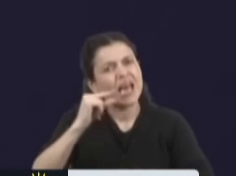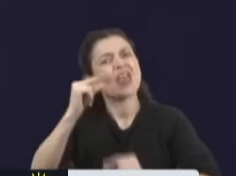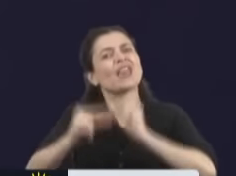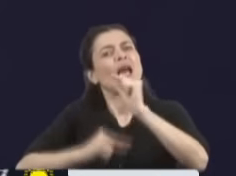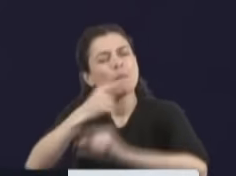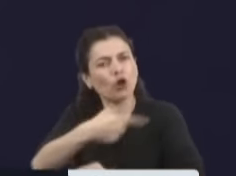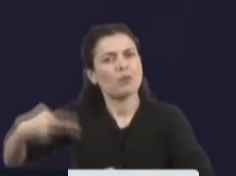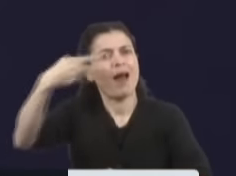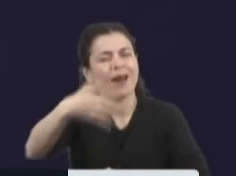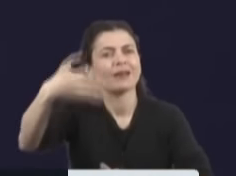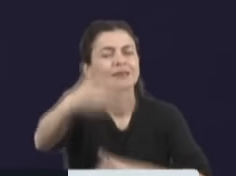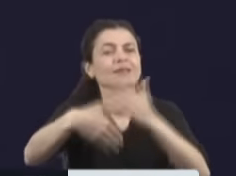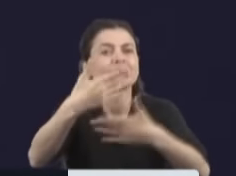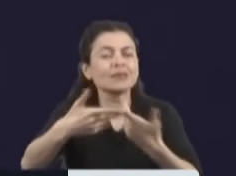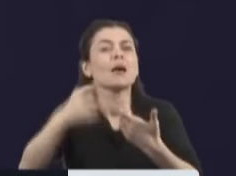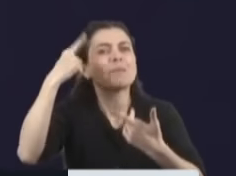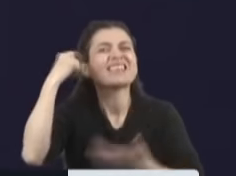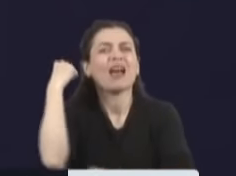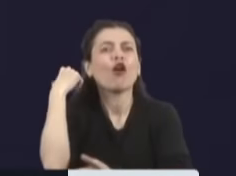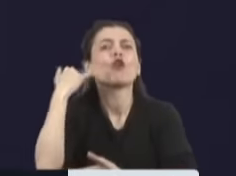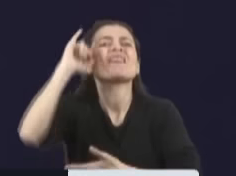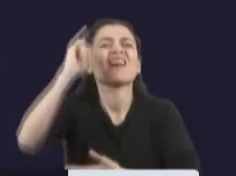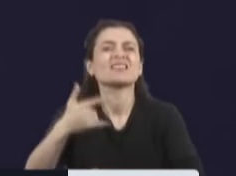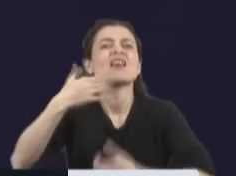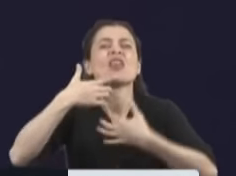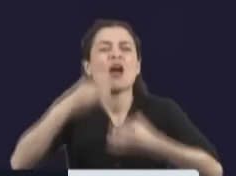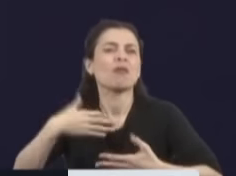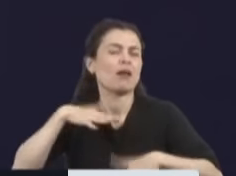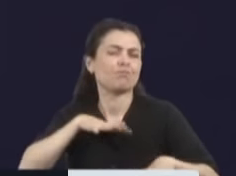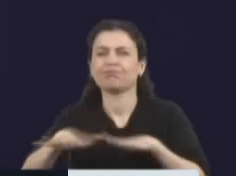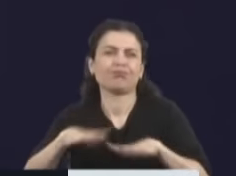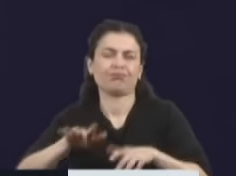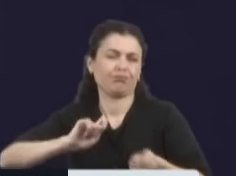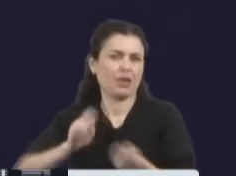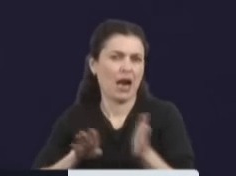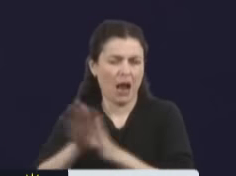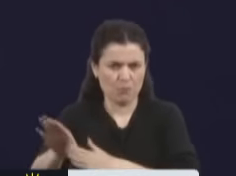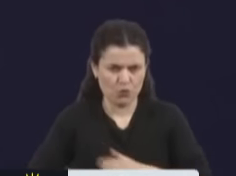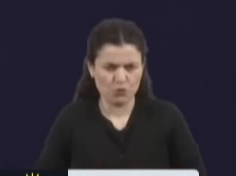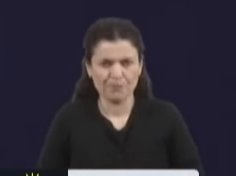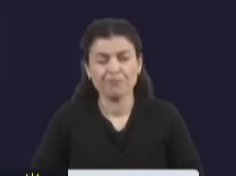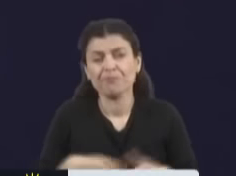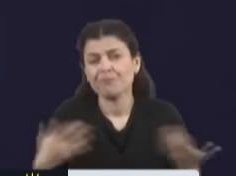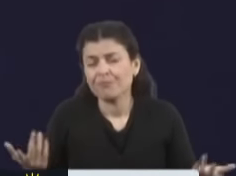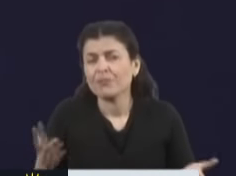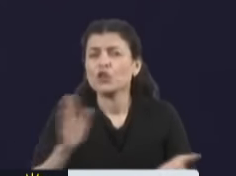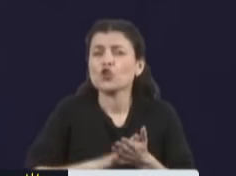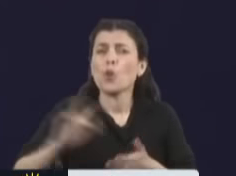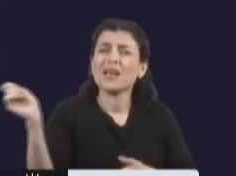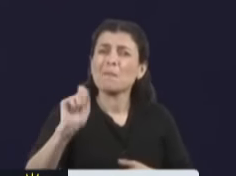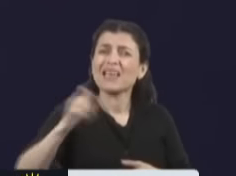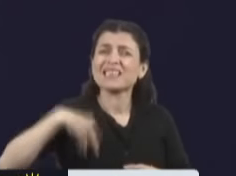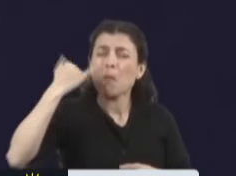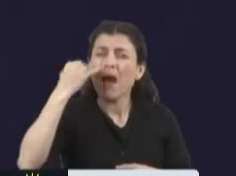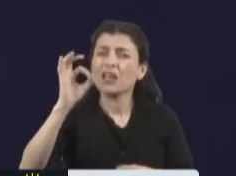vaya profundizando E eso por un lado eh Por lo tanto estos datos de mayo